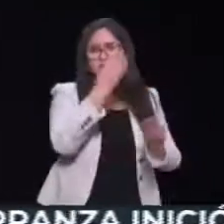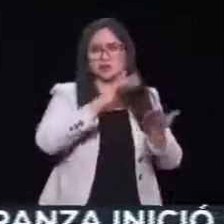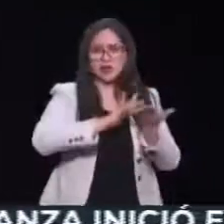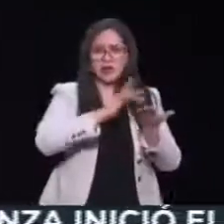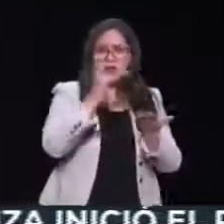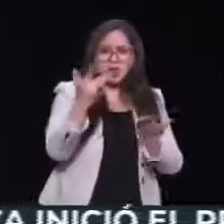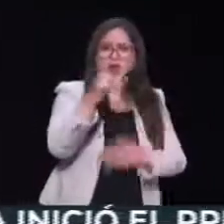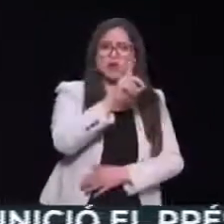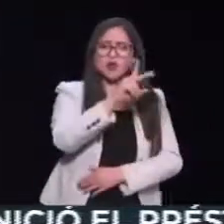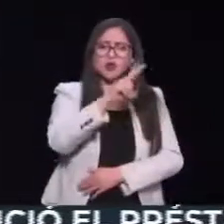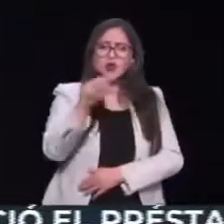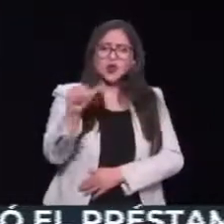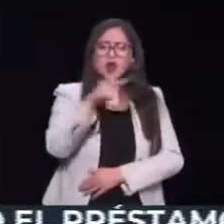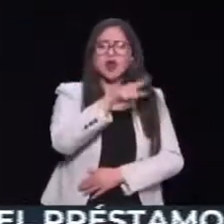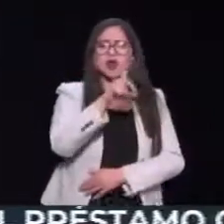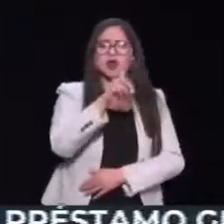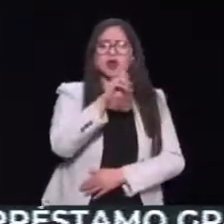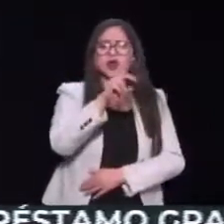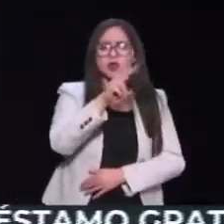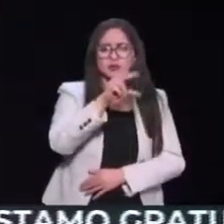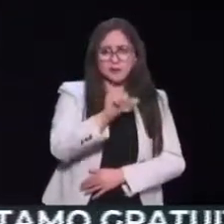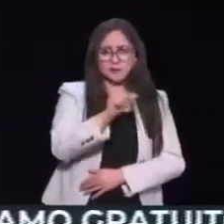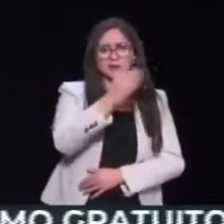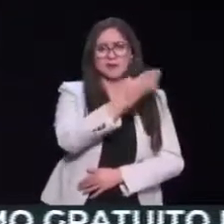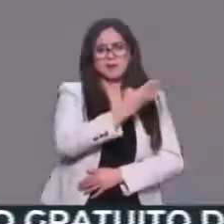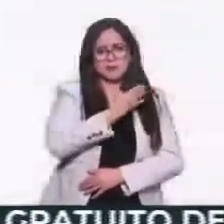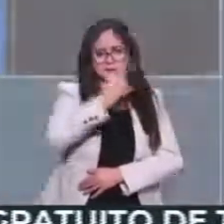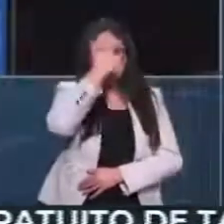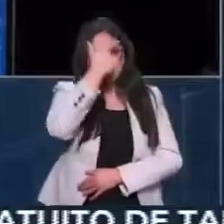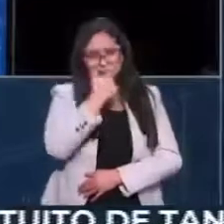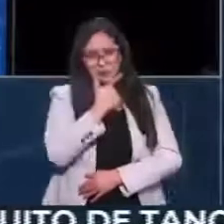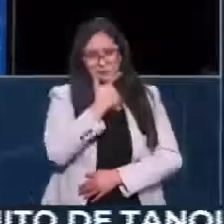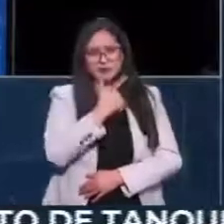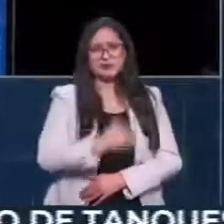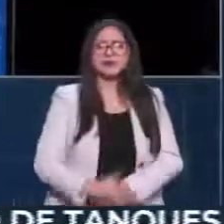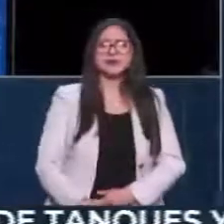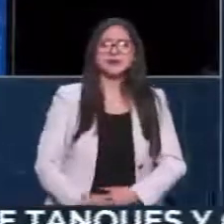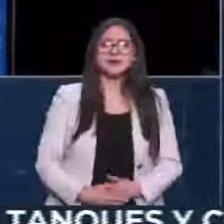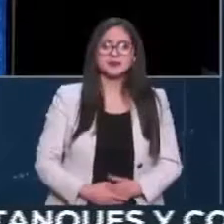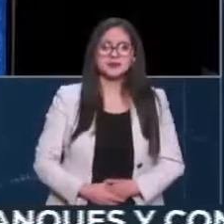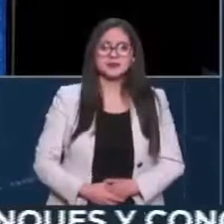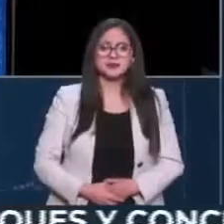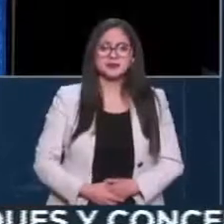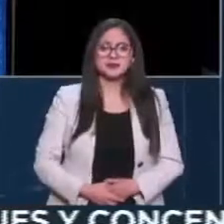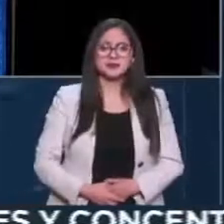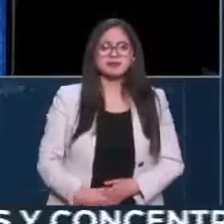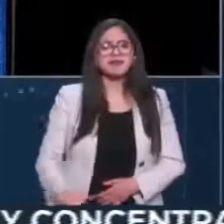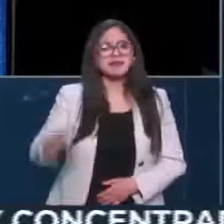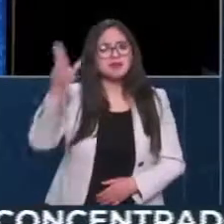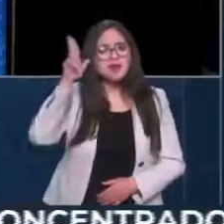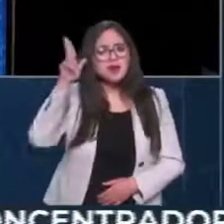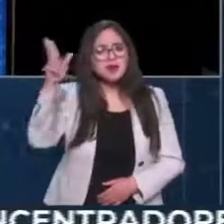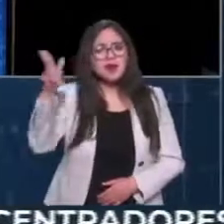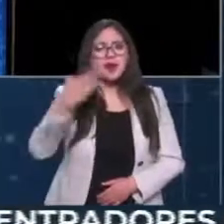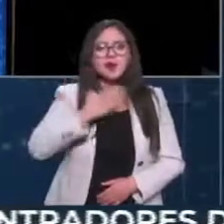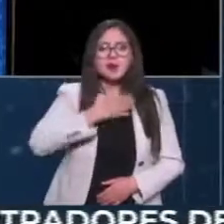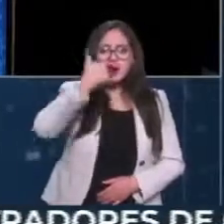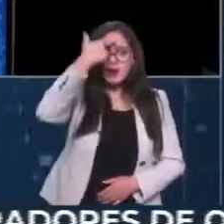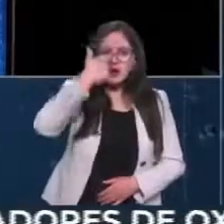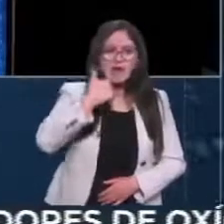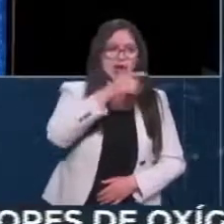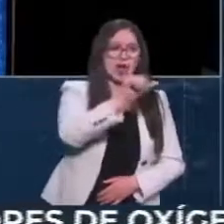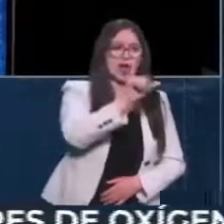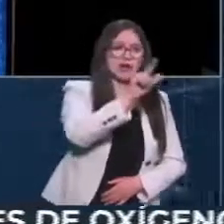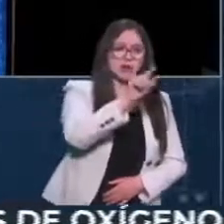mucho a la doctora Munadora Buchaín. Bienvenida, doctora, buenas noches. Hola, muy buenas noches, Azul y Juan. Espero que se